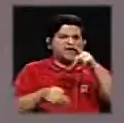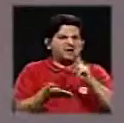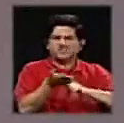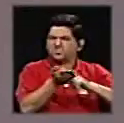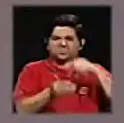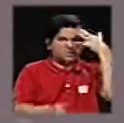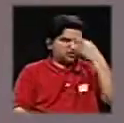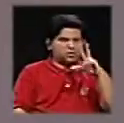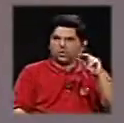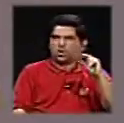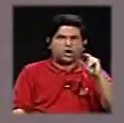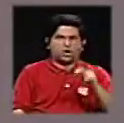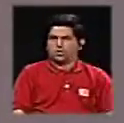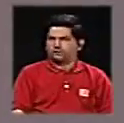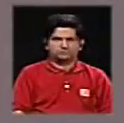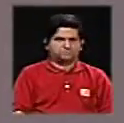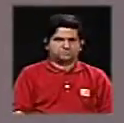está.